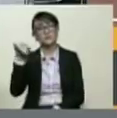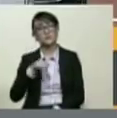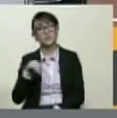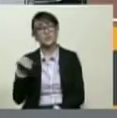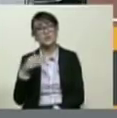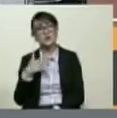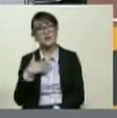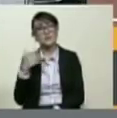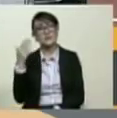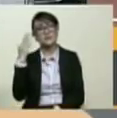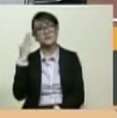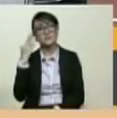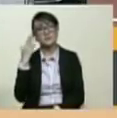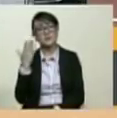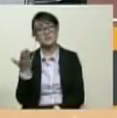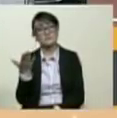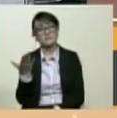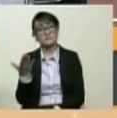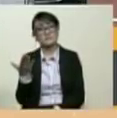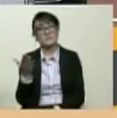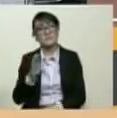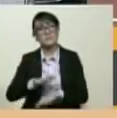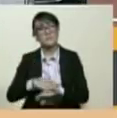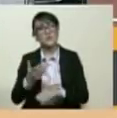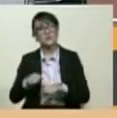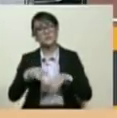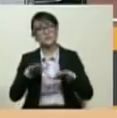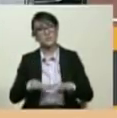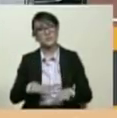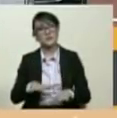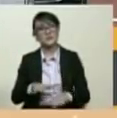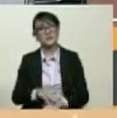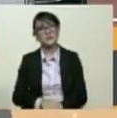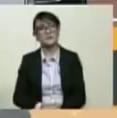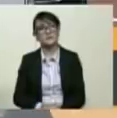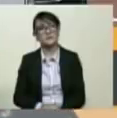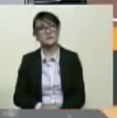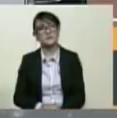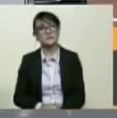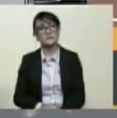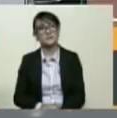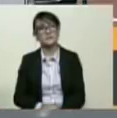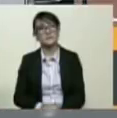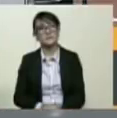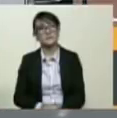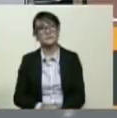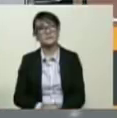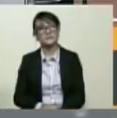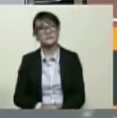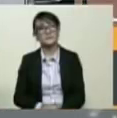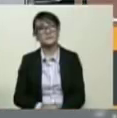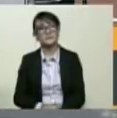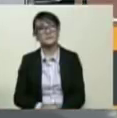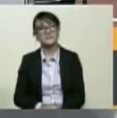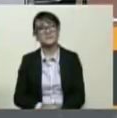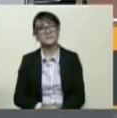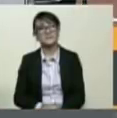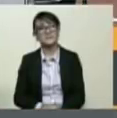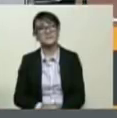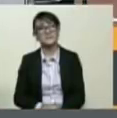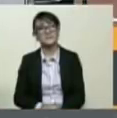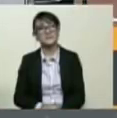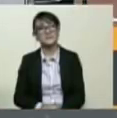Quisiera saber si pudiese indicarnos las razones de esto, Otra sería